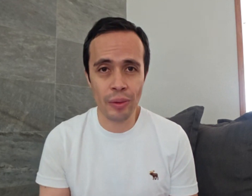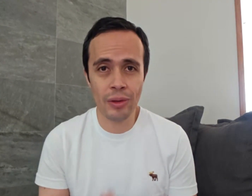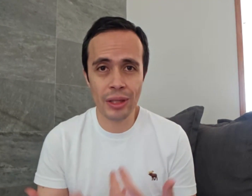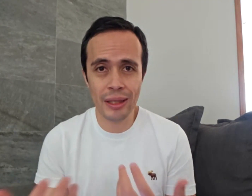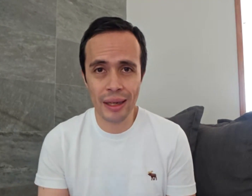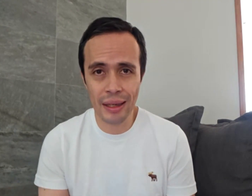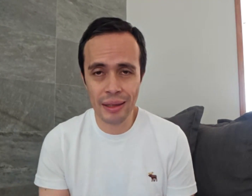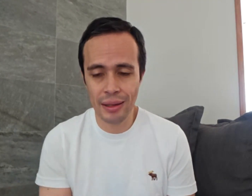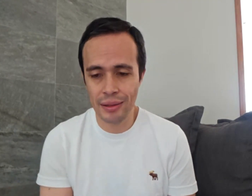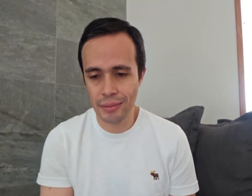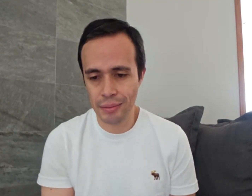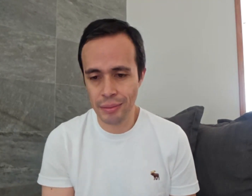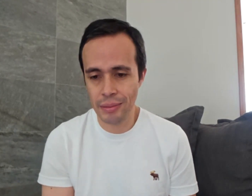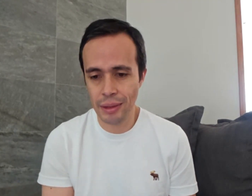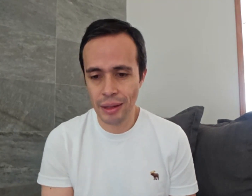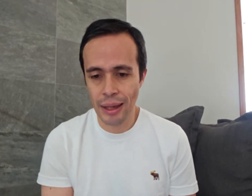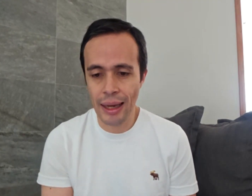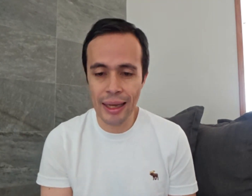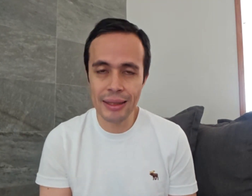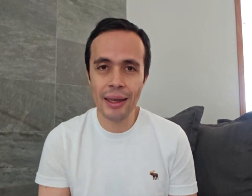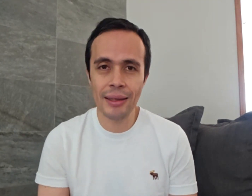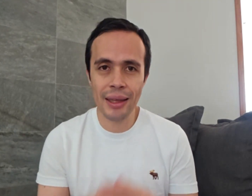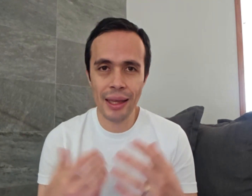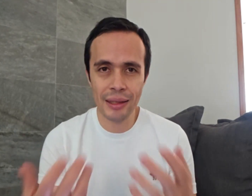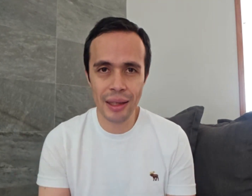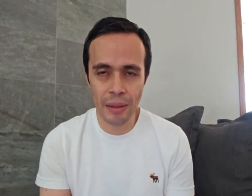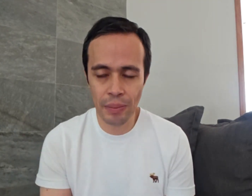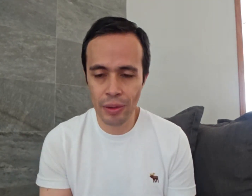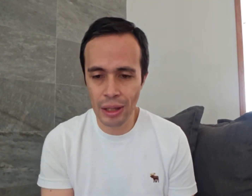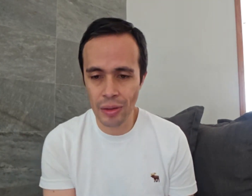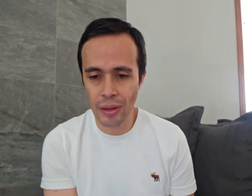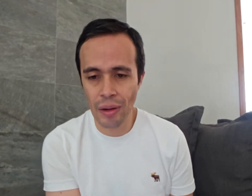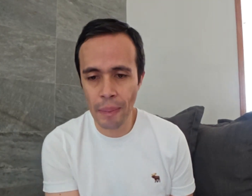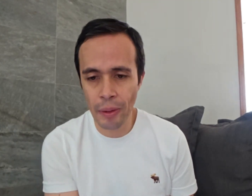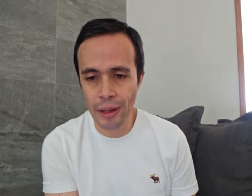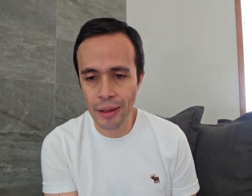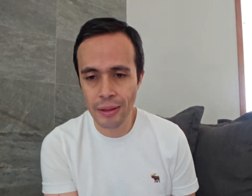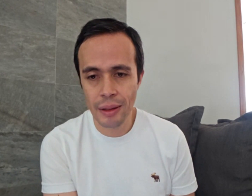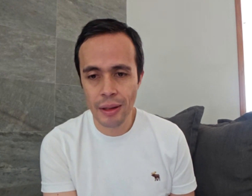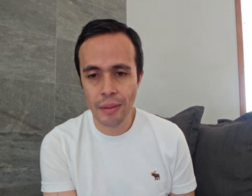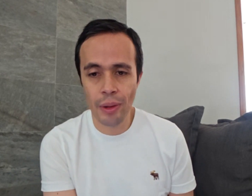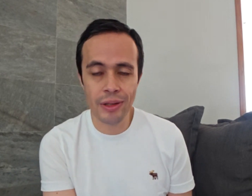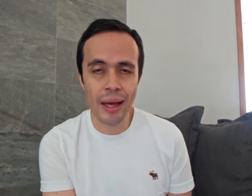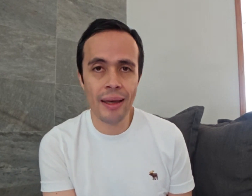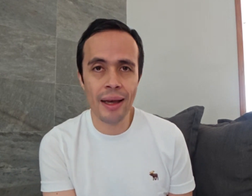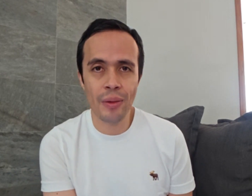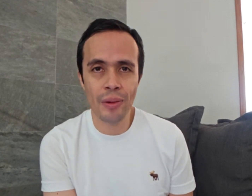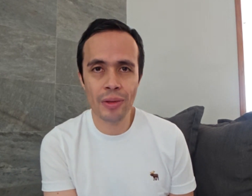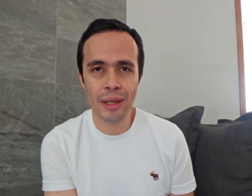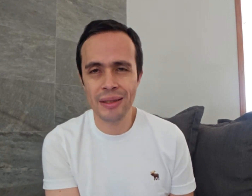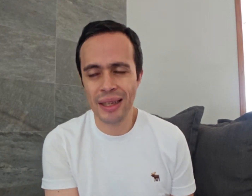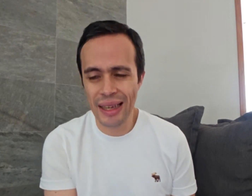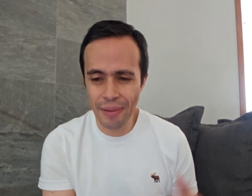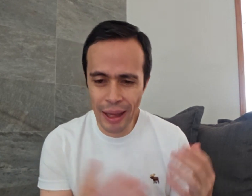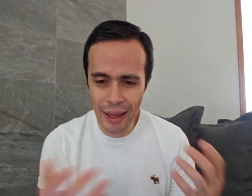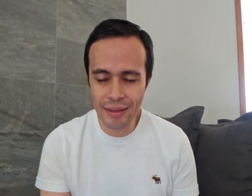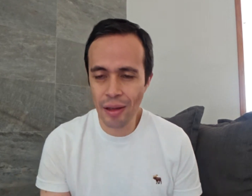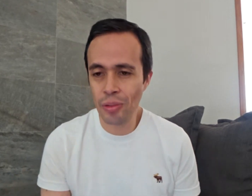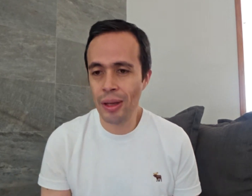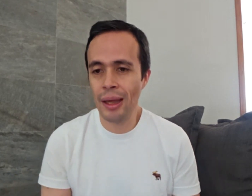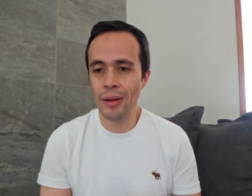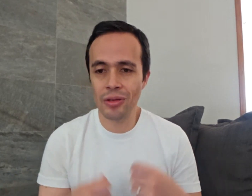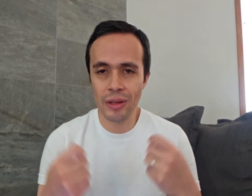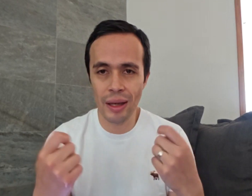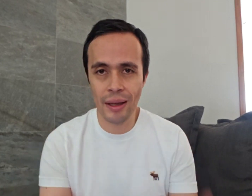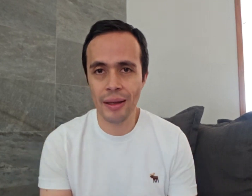hay algunos entreguistas. En ese 17% que no apoya, pues hay algunos que dicen que venga a